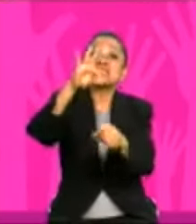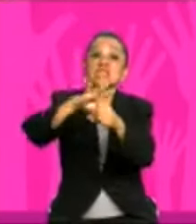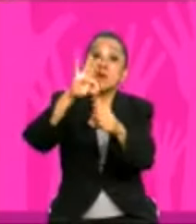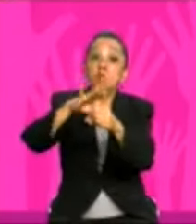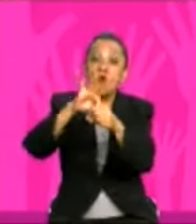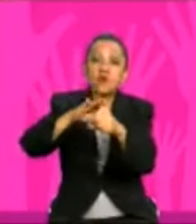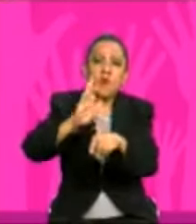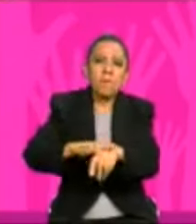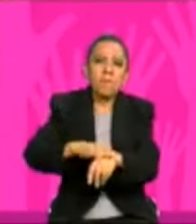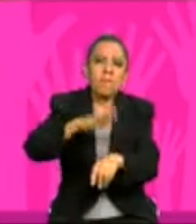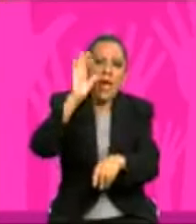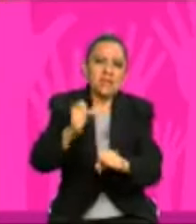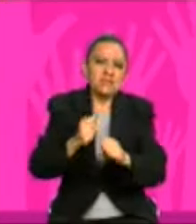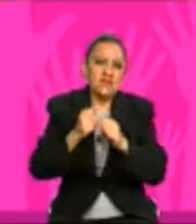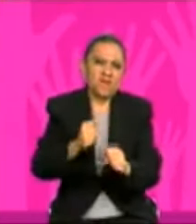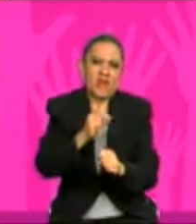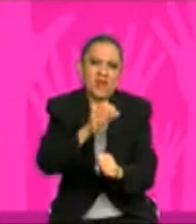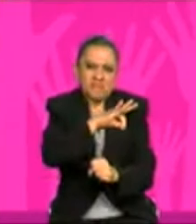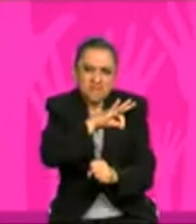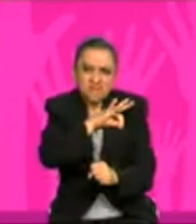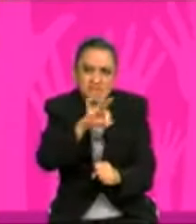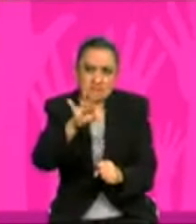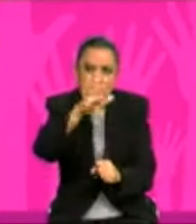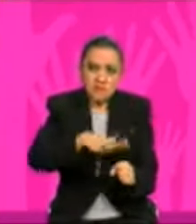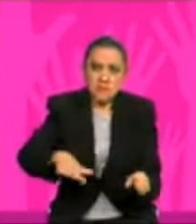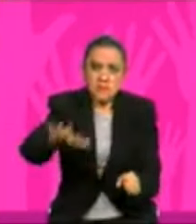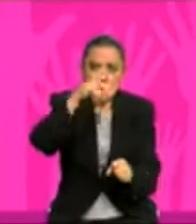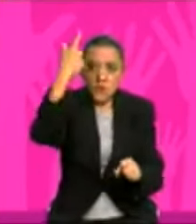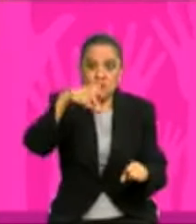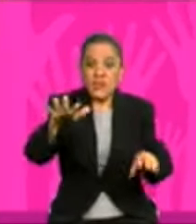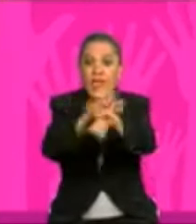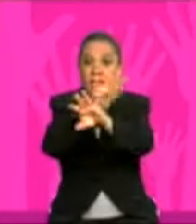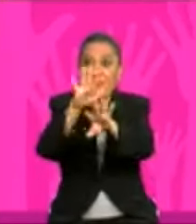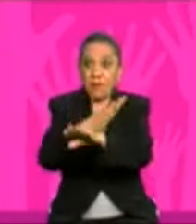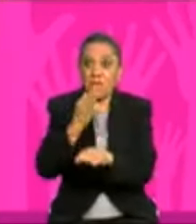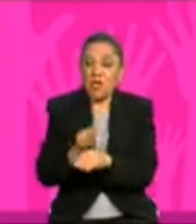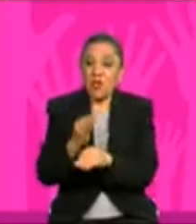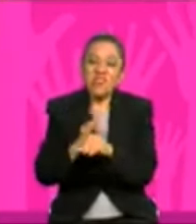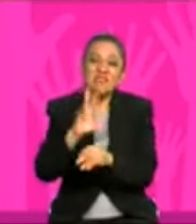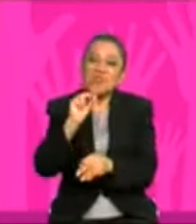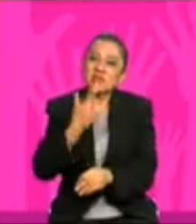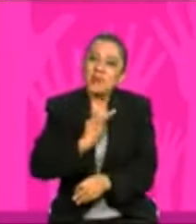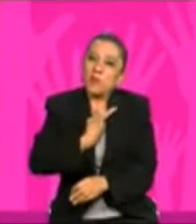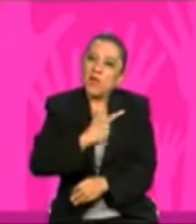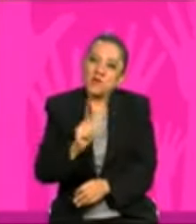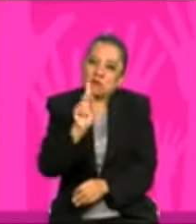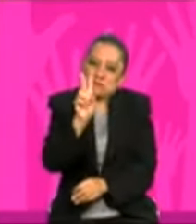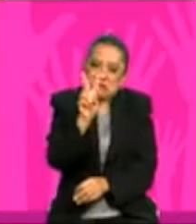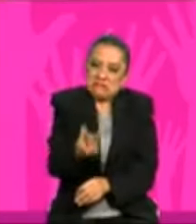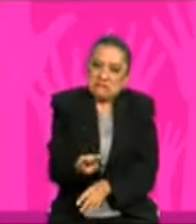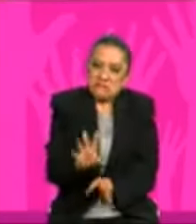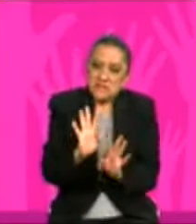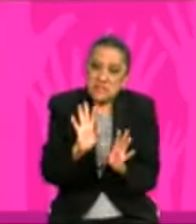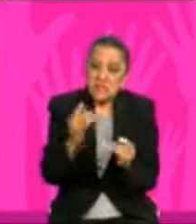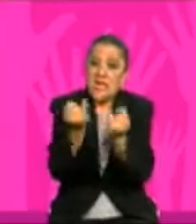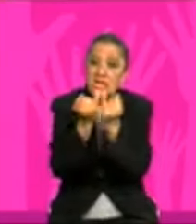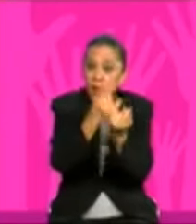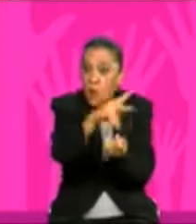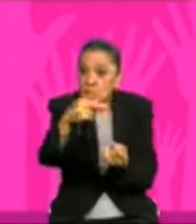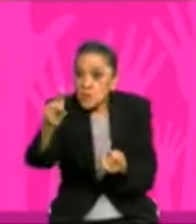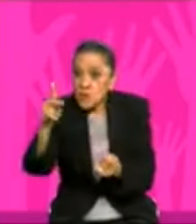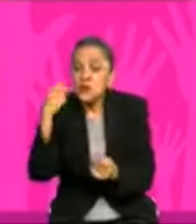más poderosa que tenemos todas y todos para cambiar esta realidad que no nos gusta. Igual que tú, sueño con